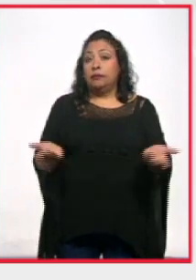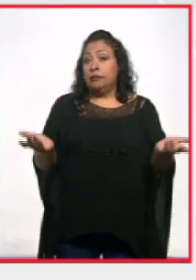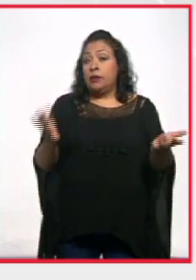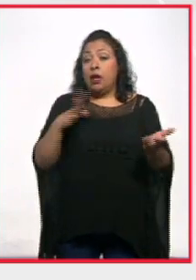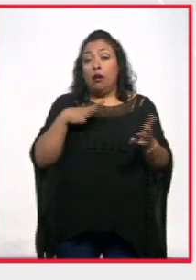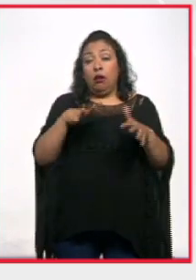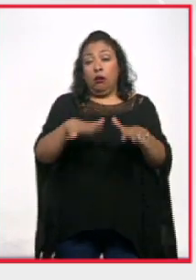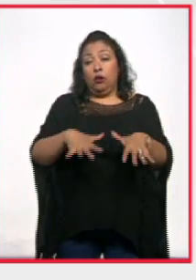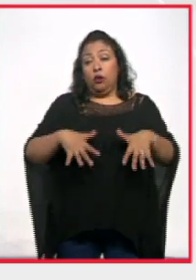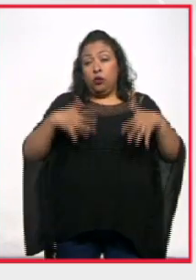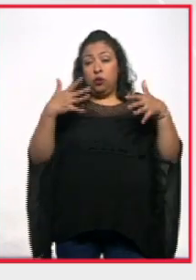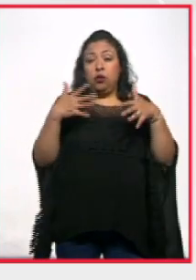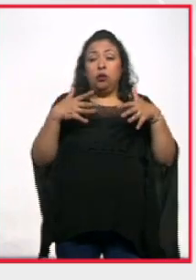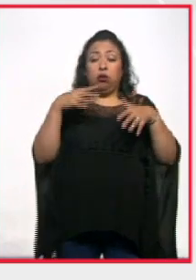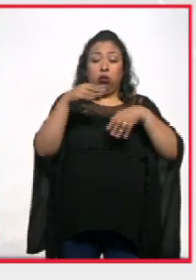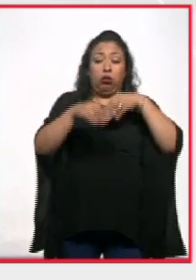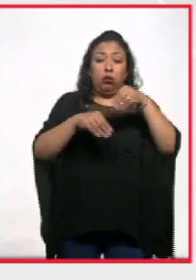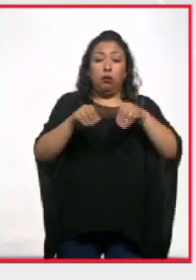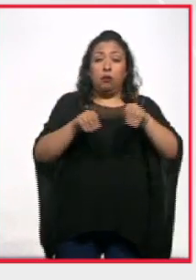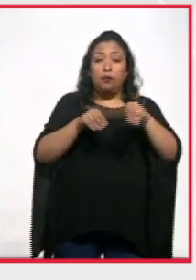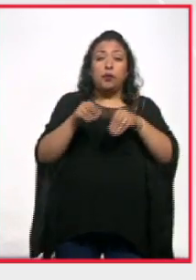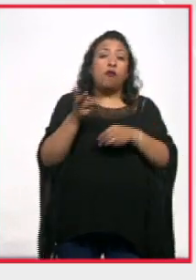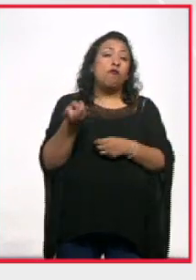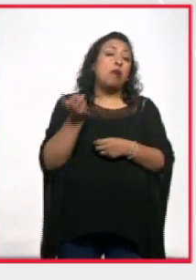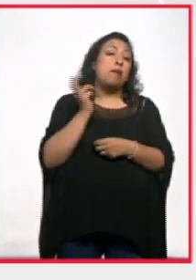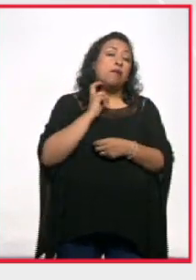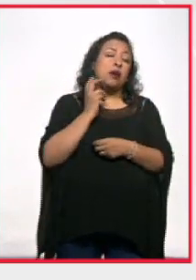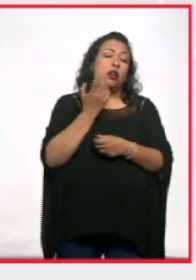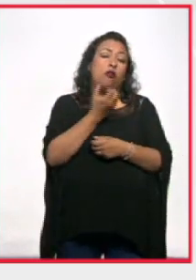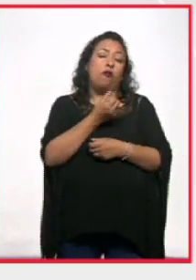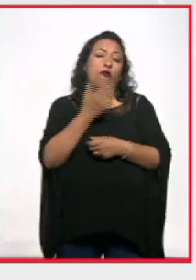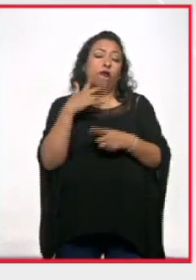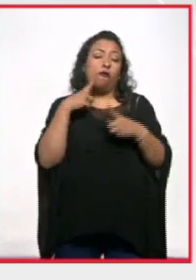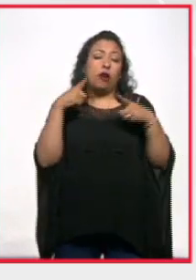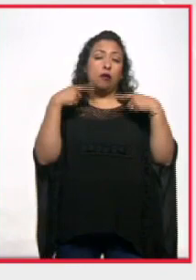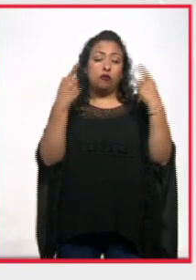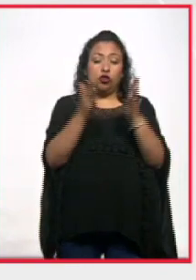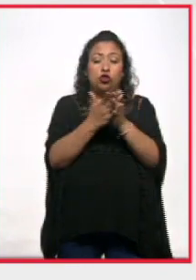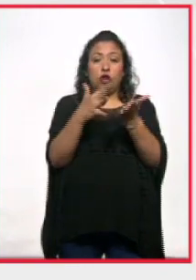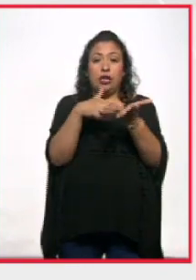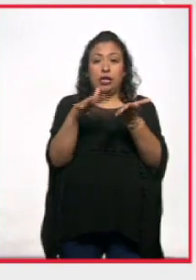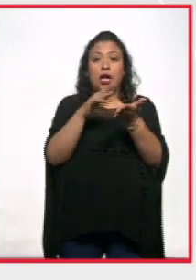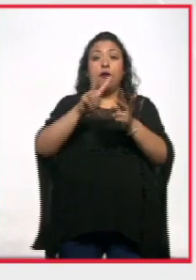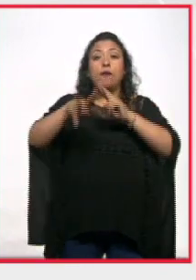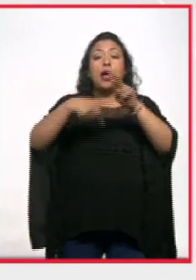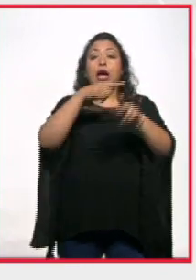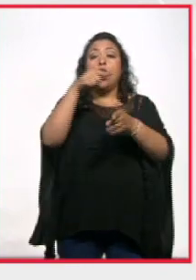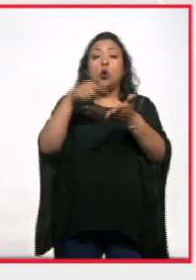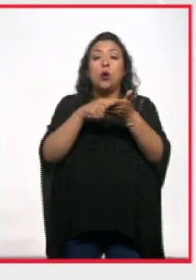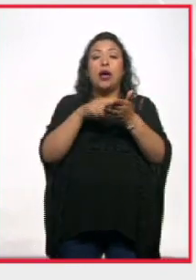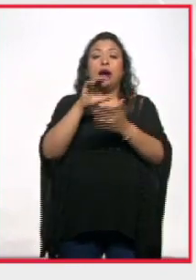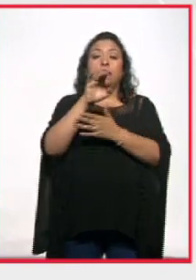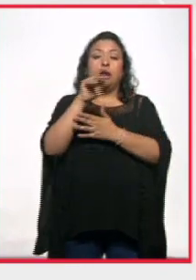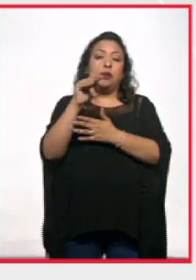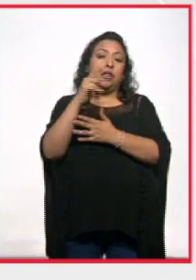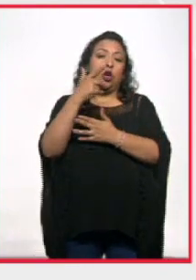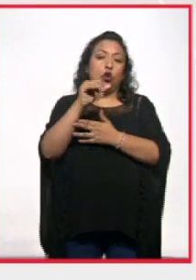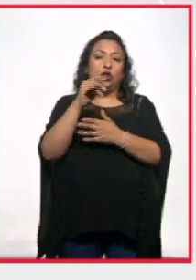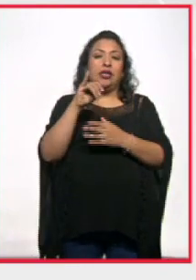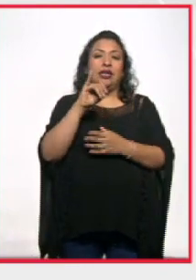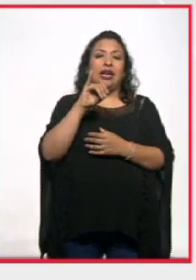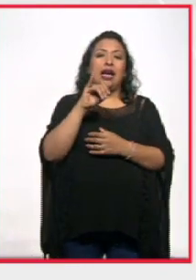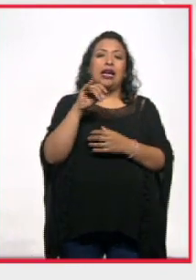Con un espectáculo coreográfico, el vampiro más famoso de la literatura universal llega a la capilla gótica del Instituto Cultural